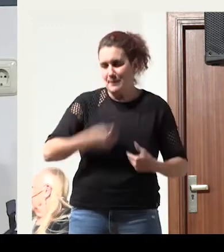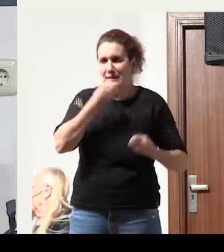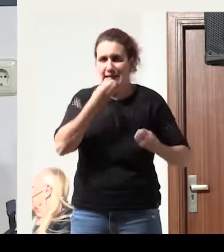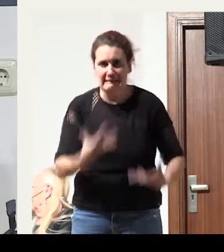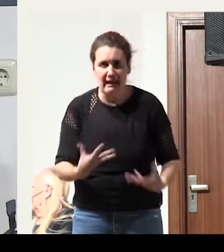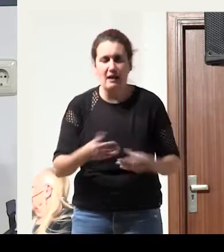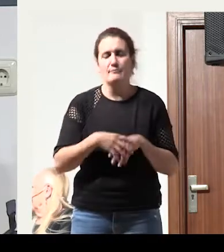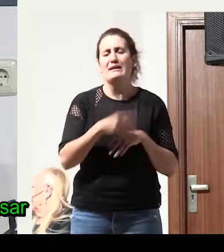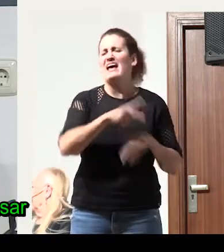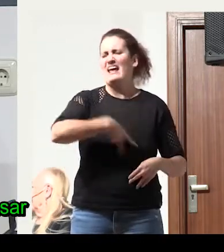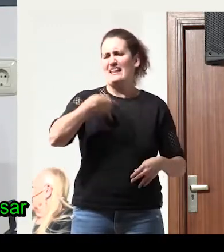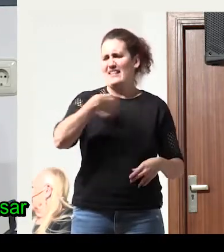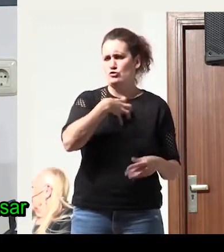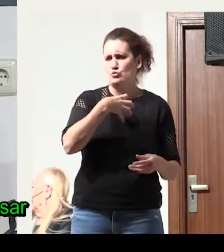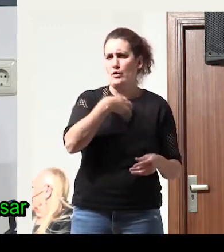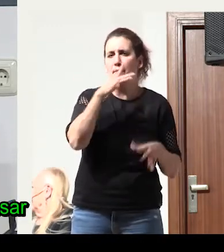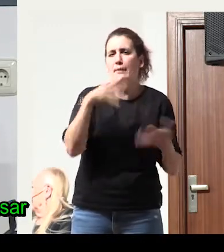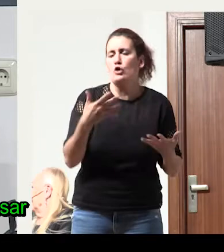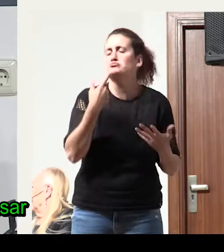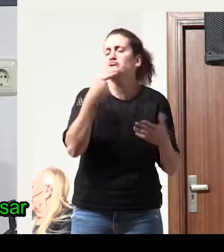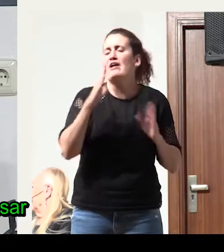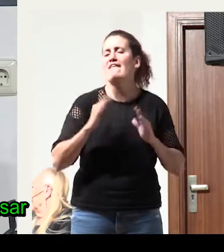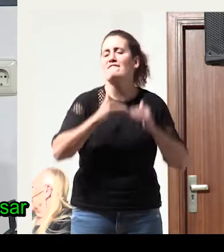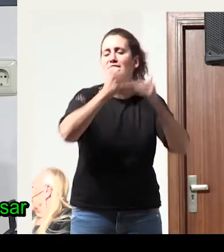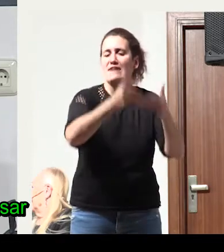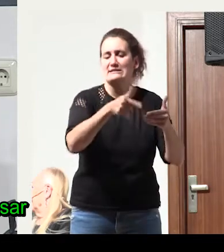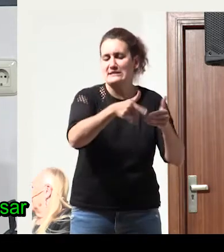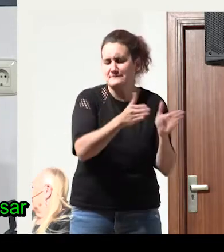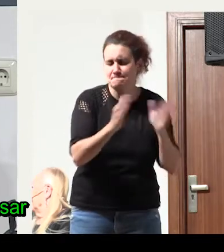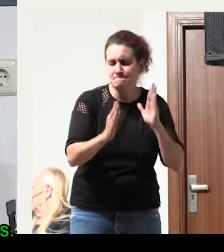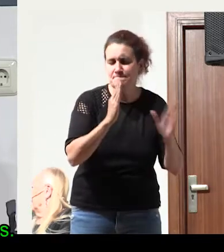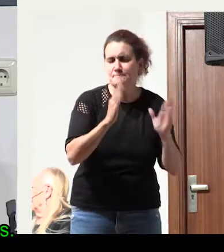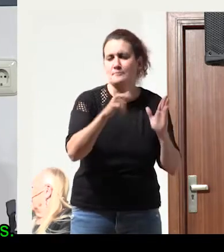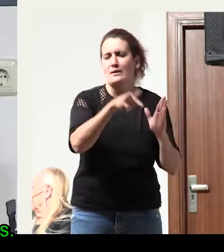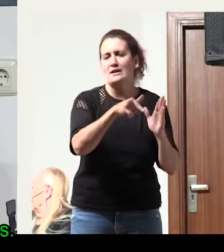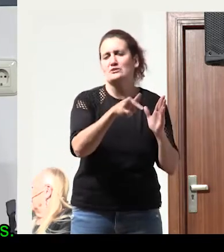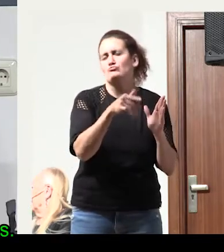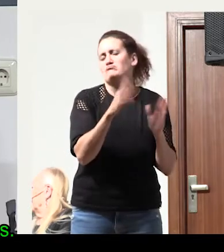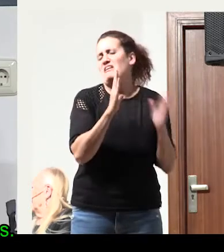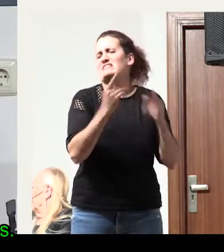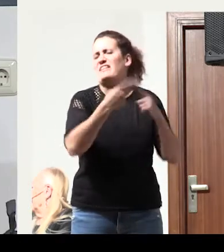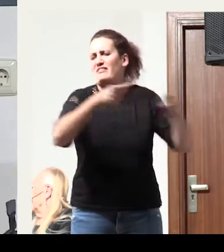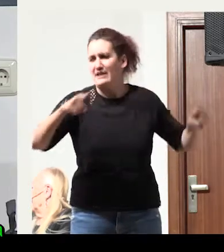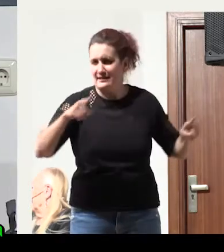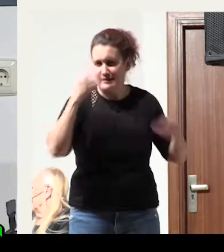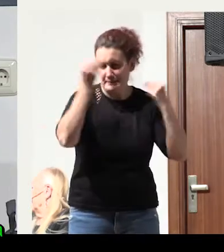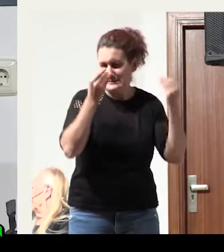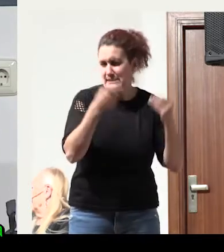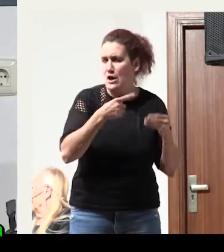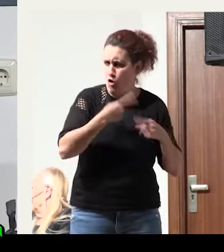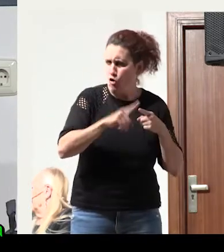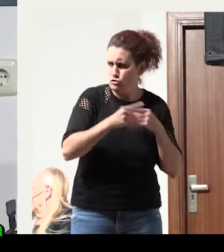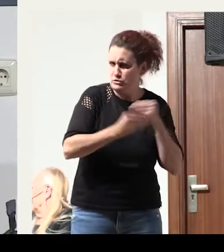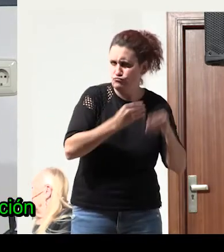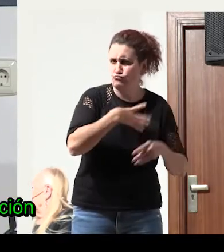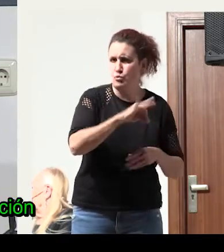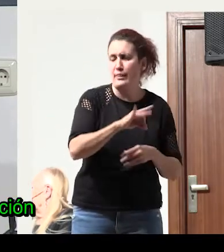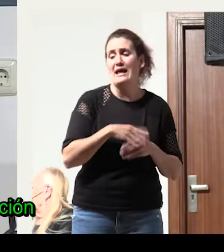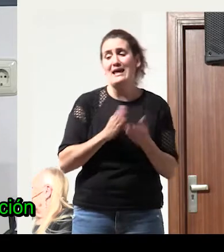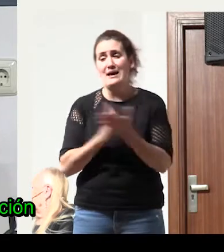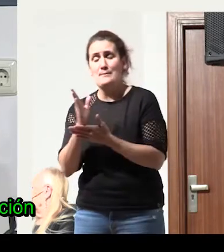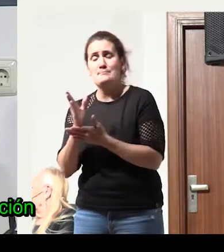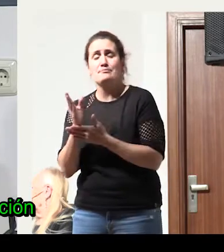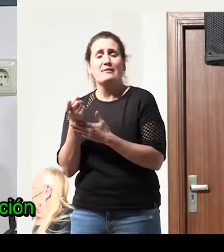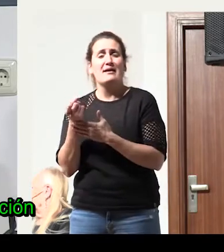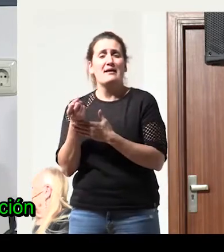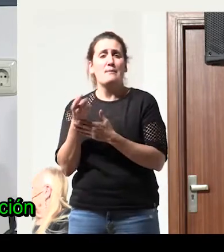pero de alguna manera es una fase donde se podría pensar como una fase distinta, ¿no?, donde se pueden hacer cosas. Y María Ángeles Durán habla de la importancia de